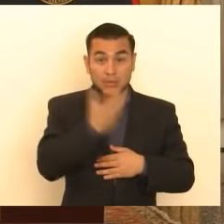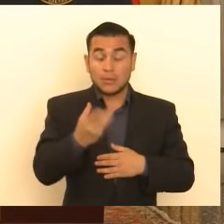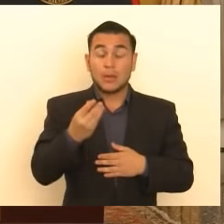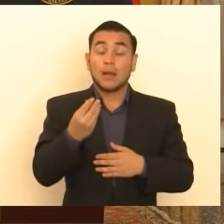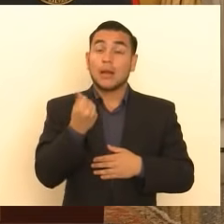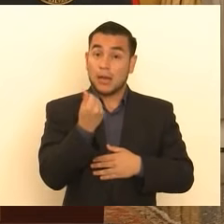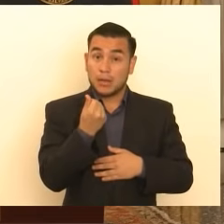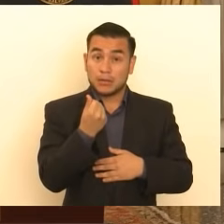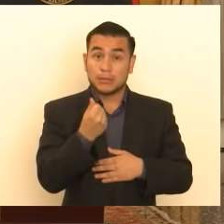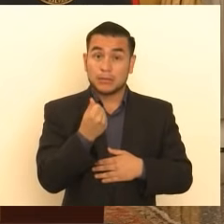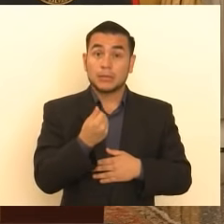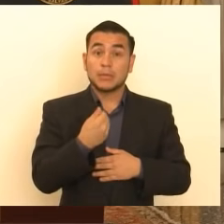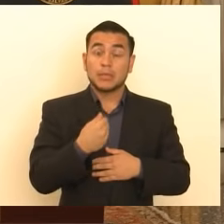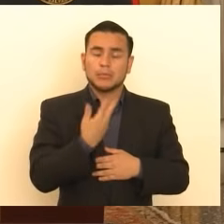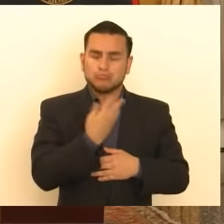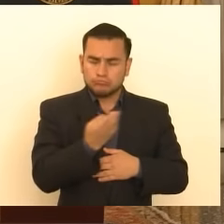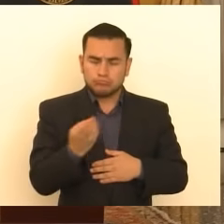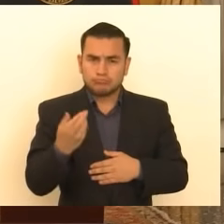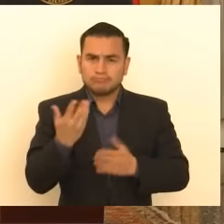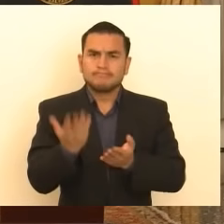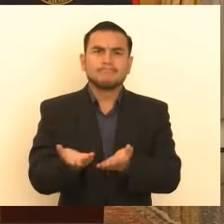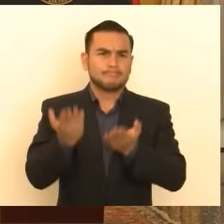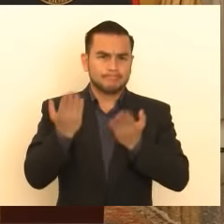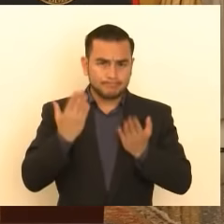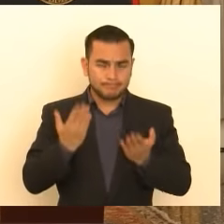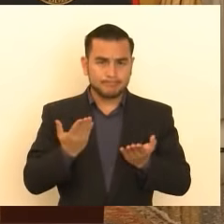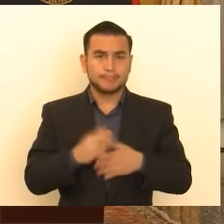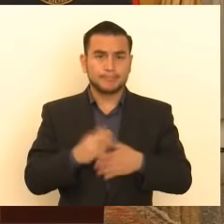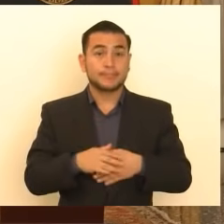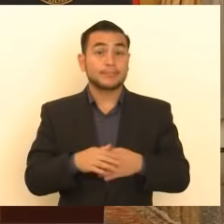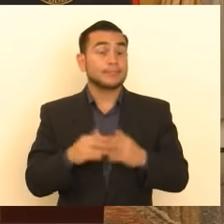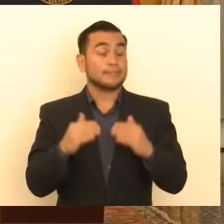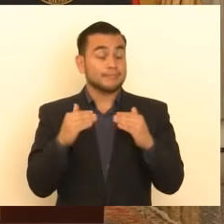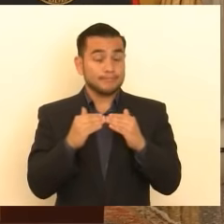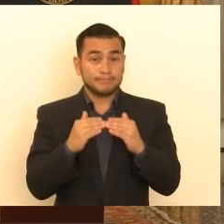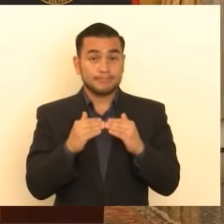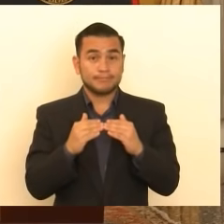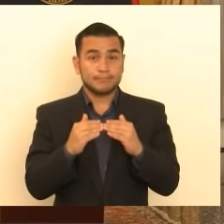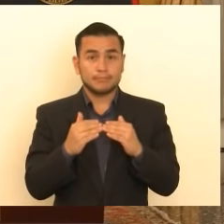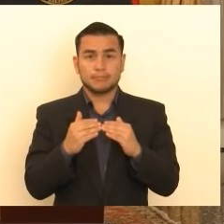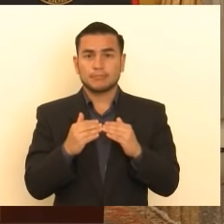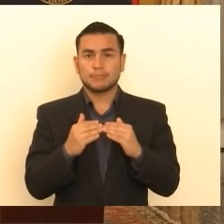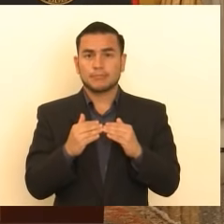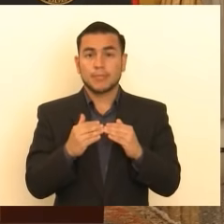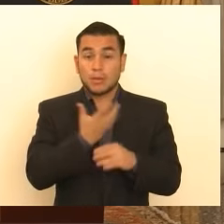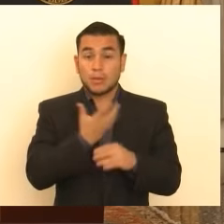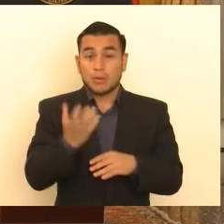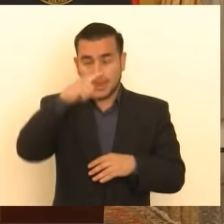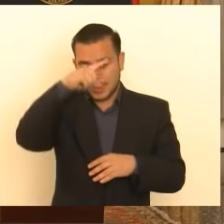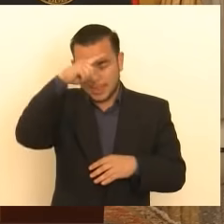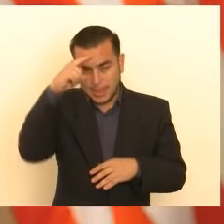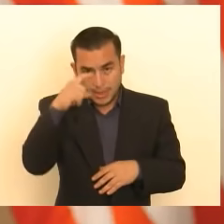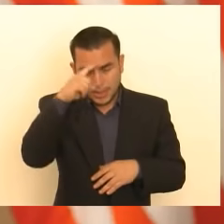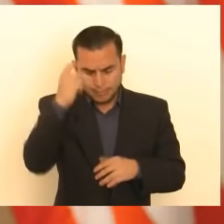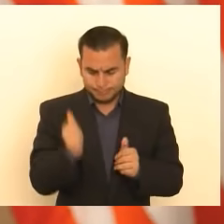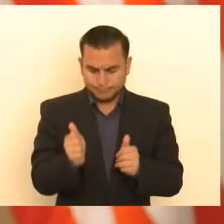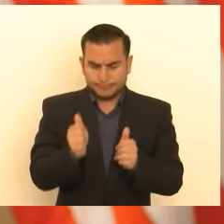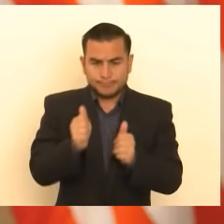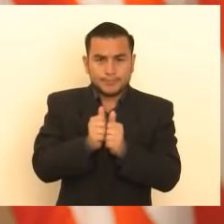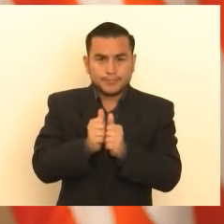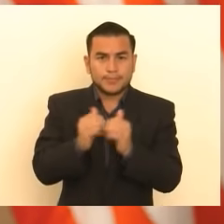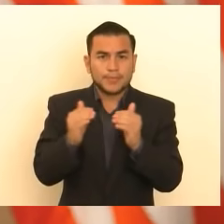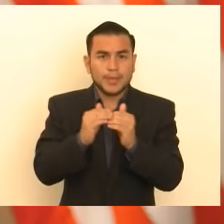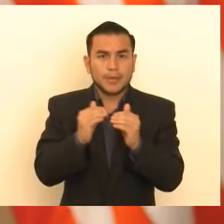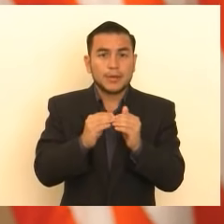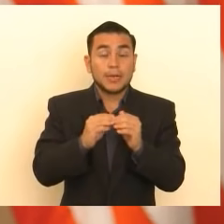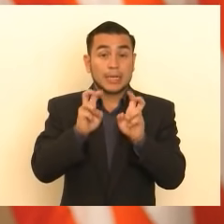muchísimos recursos de tiempo y esfuerzo de mucha gente. Y si vemos todo lo que trabajamos en conjunto, incluso las